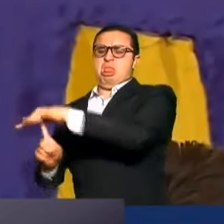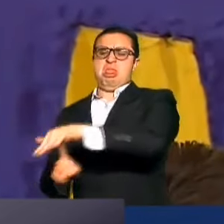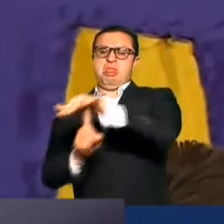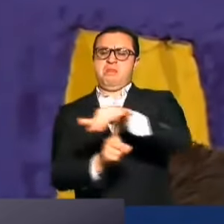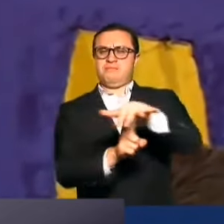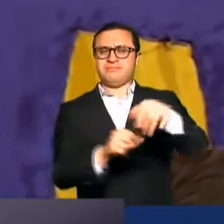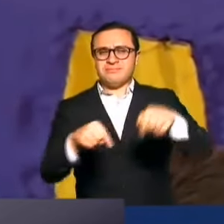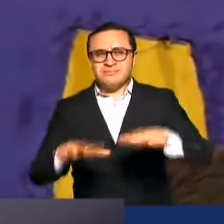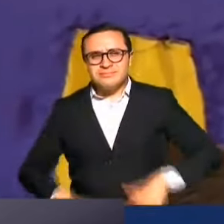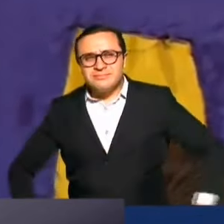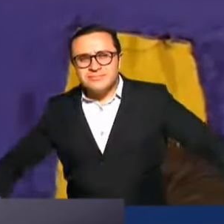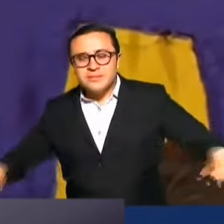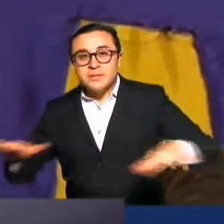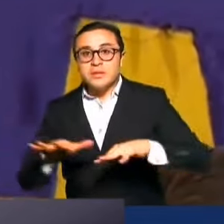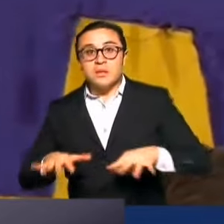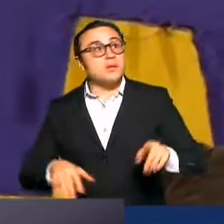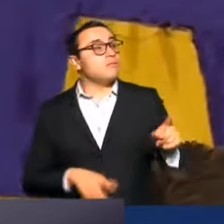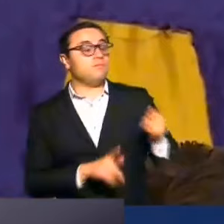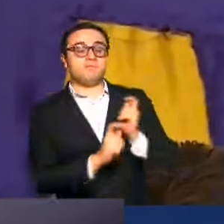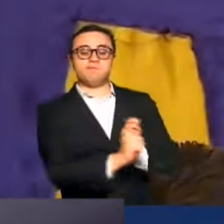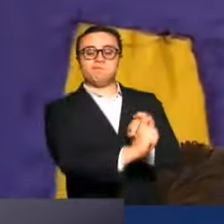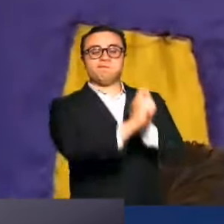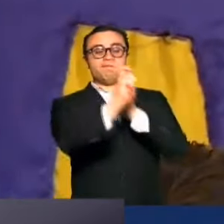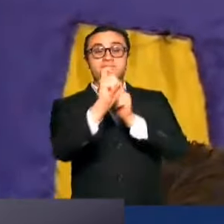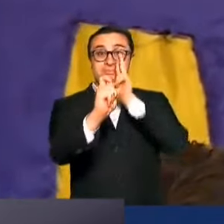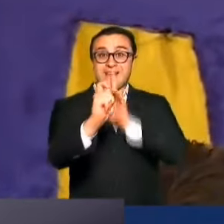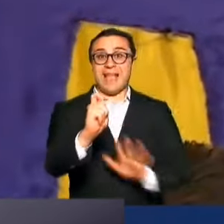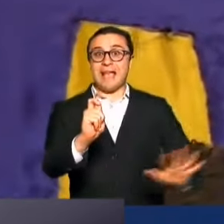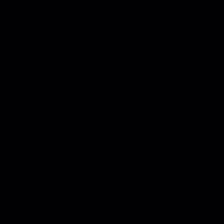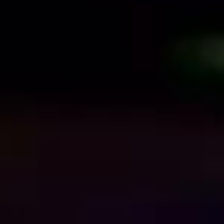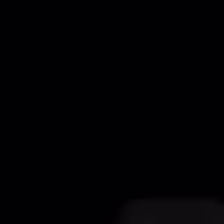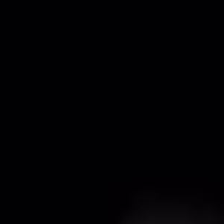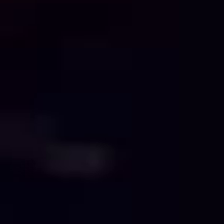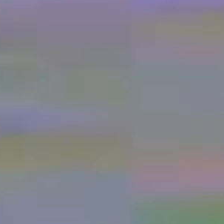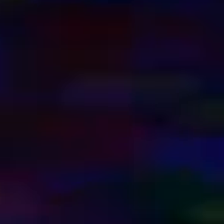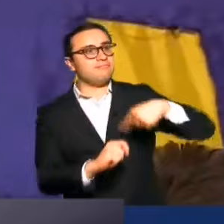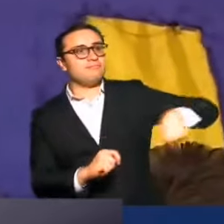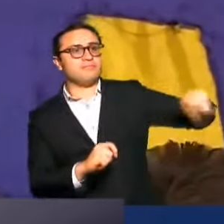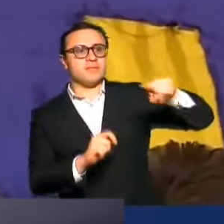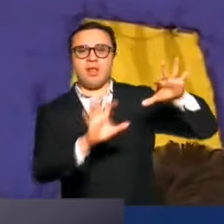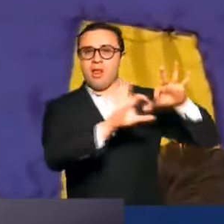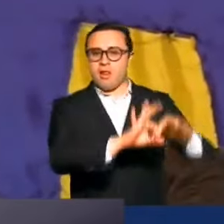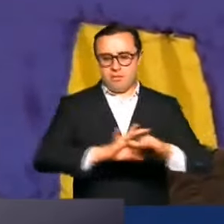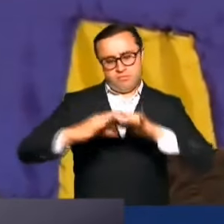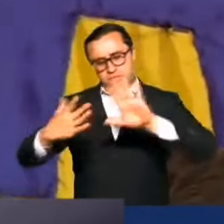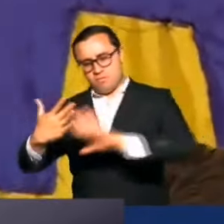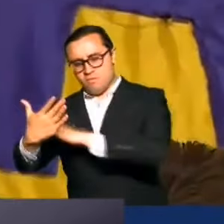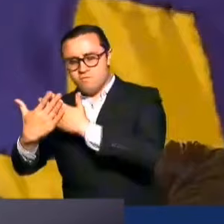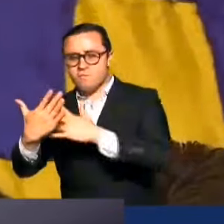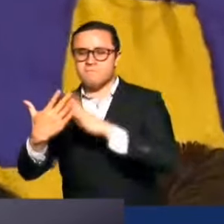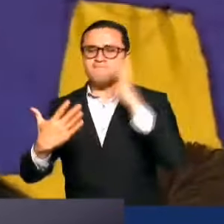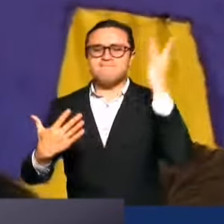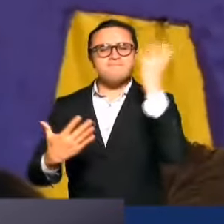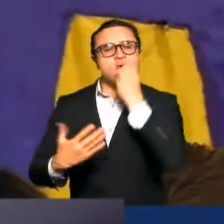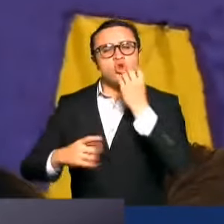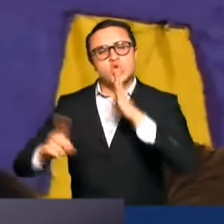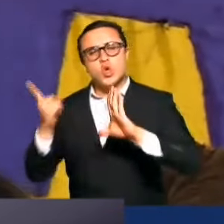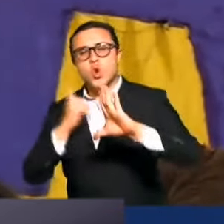Que si hay monumentos nacionales que tienen que ver, dicen inmateriales, con la música hermosa, con nuestra